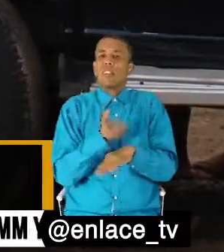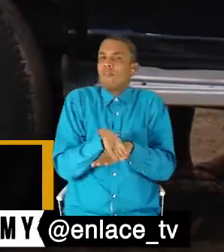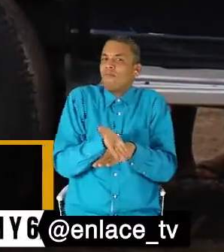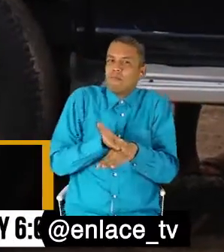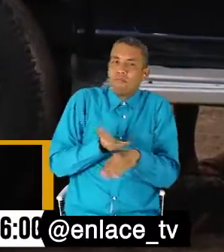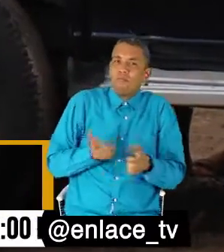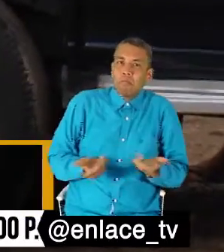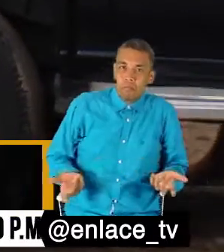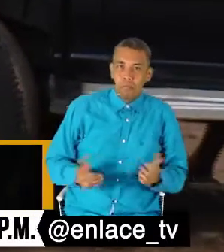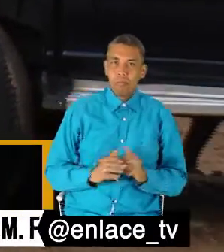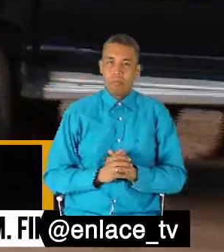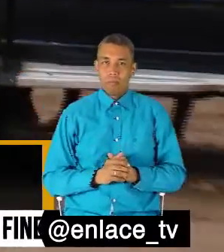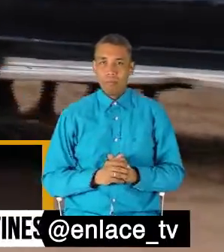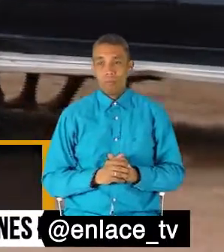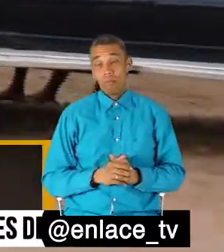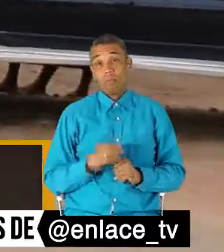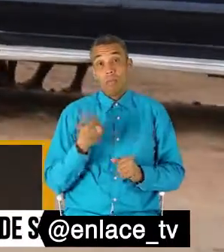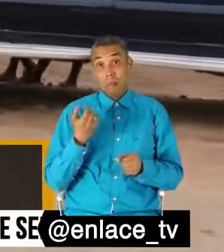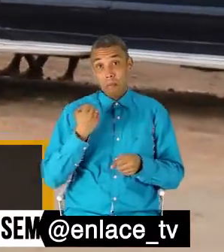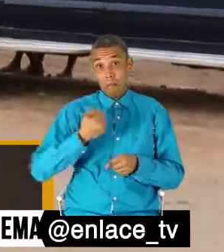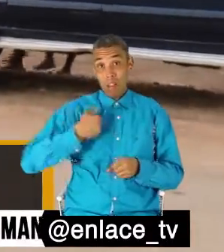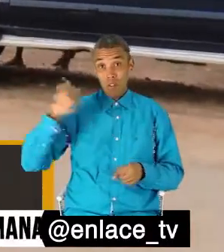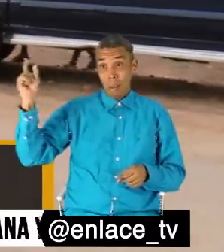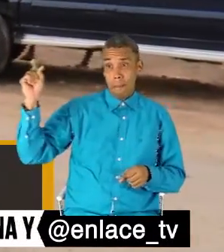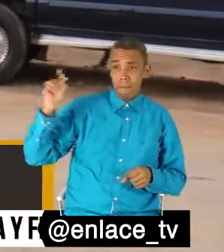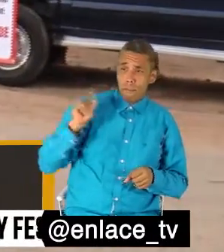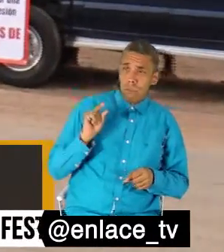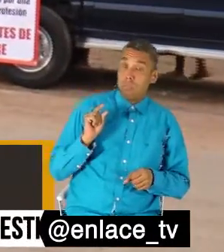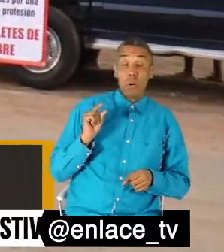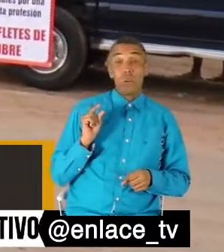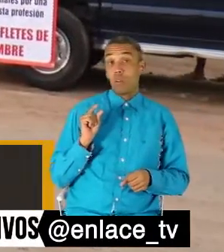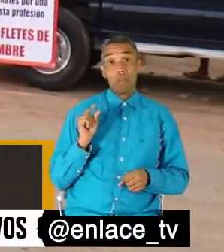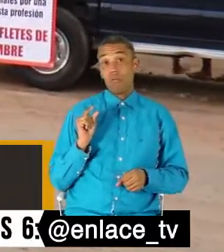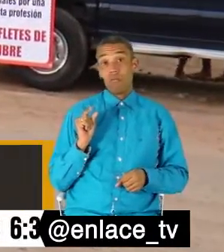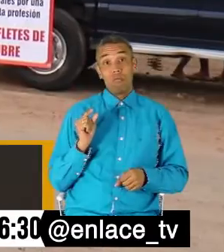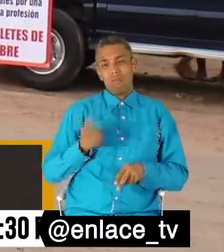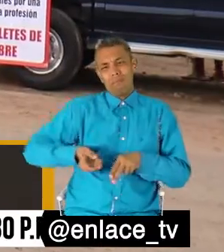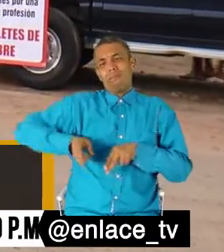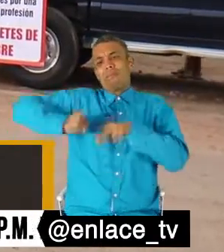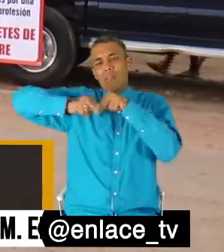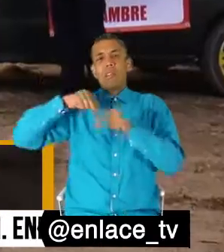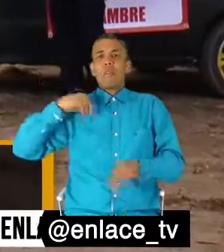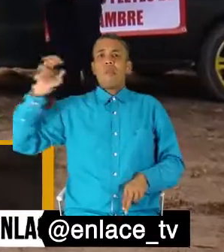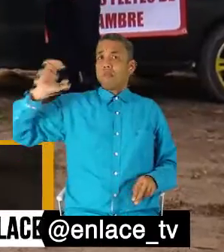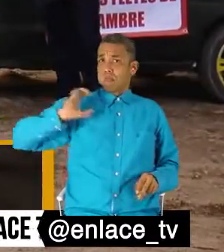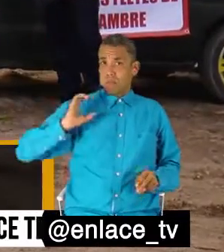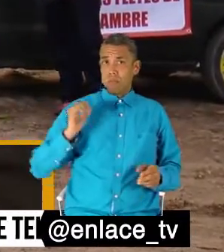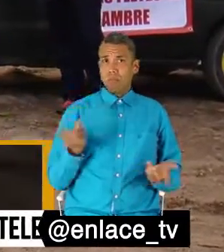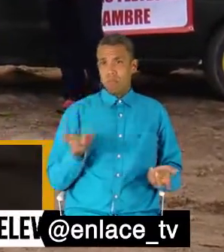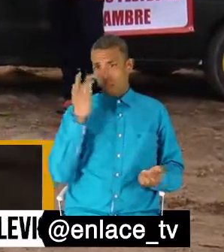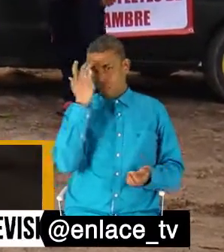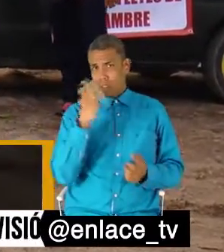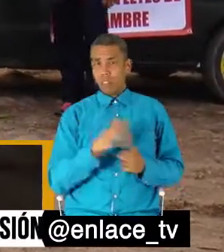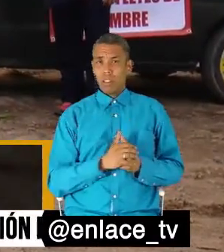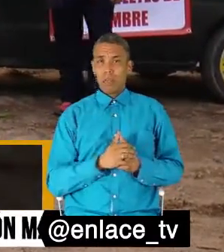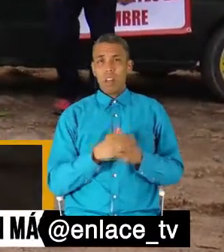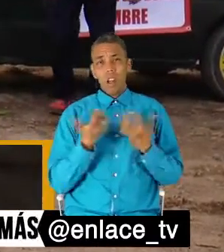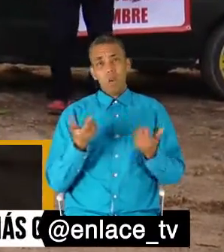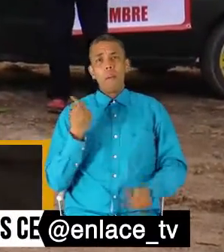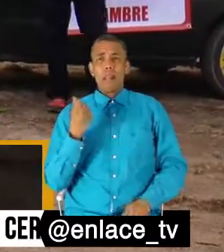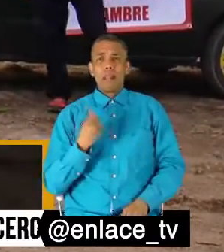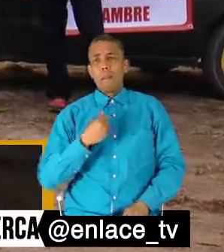gremio que sean bien remunerados los fletes, ya que se ha visto perjudicado su economía. Por ahora se concentran en